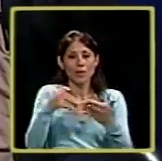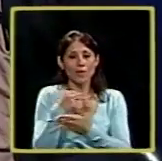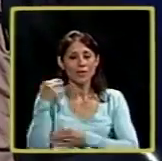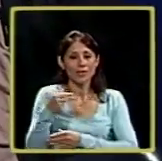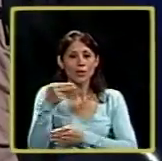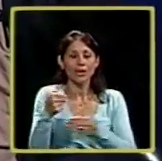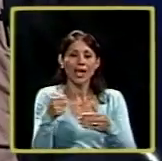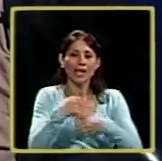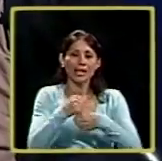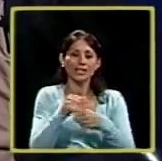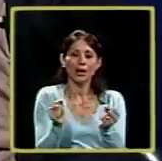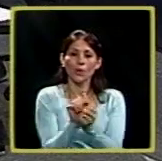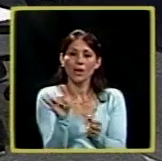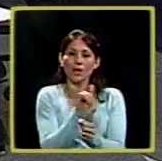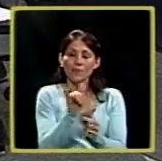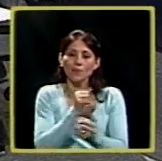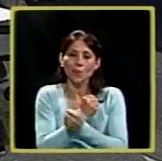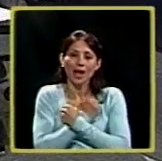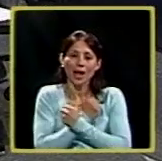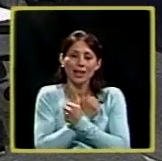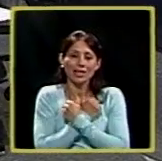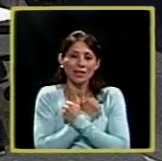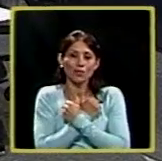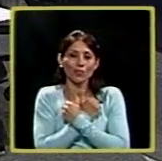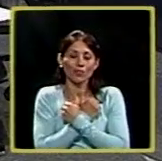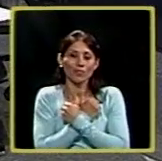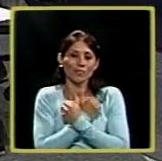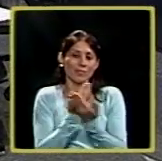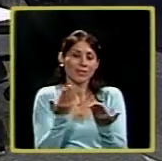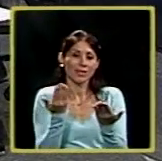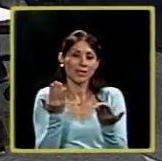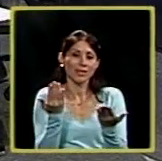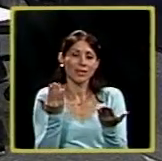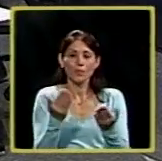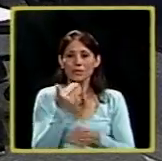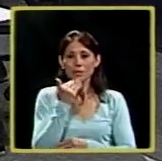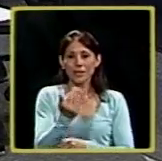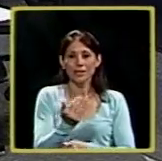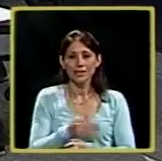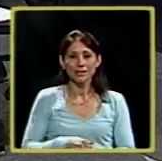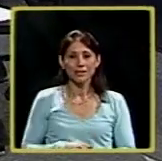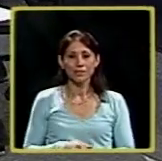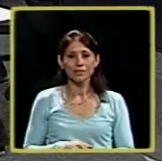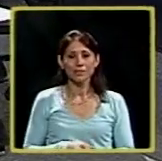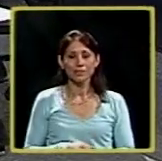mismo cariño y es todo lo que tenemos. Muchísimas gracias.